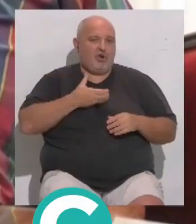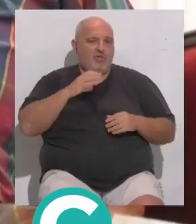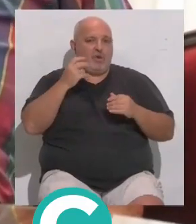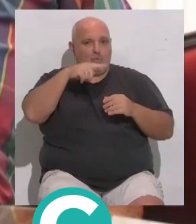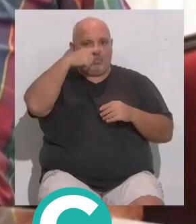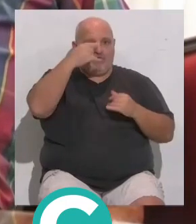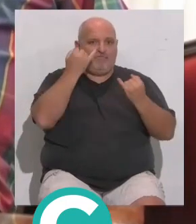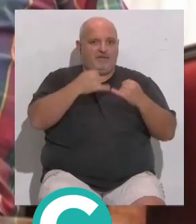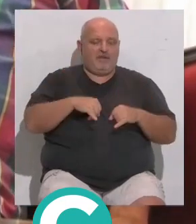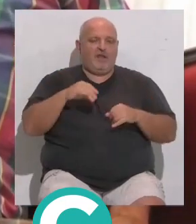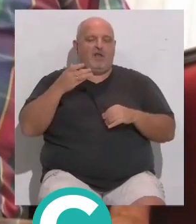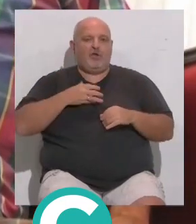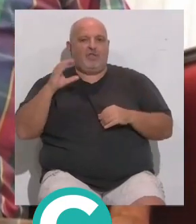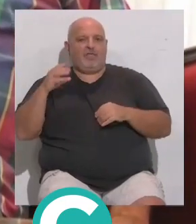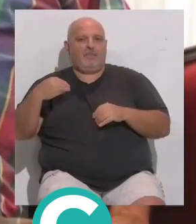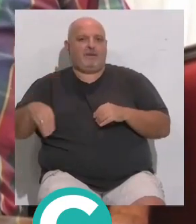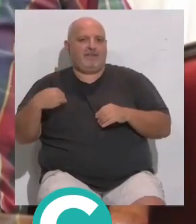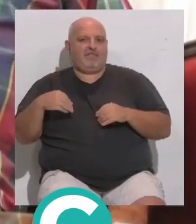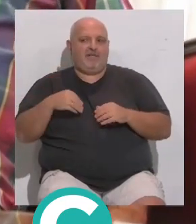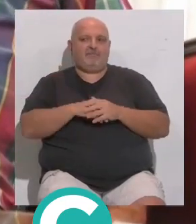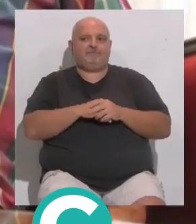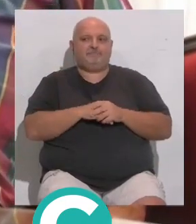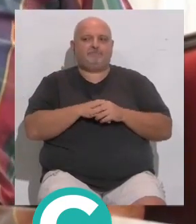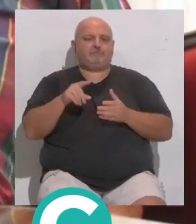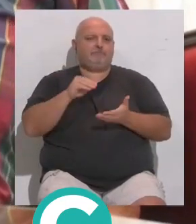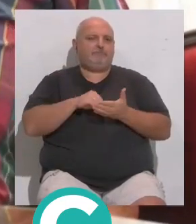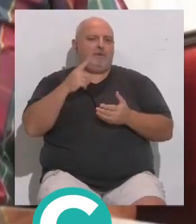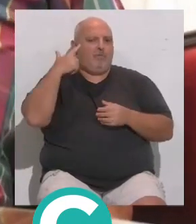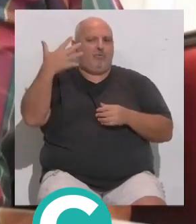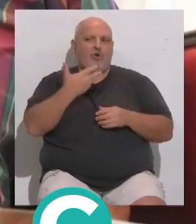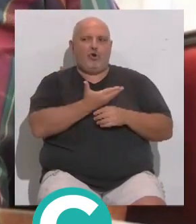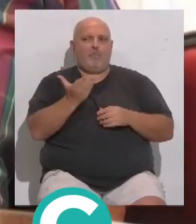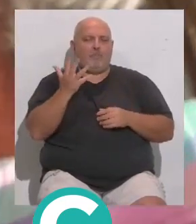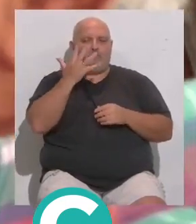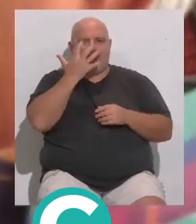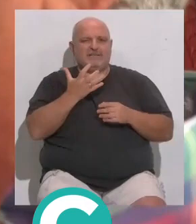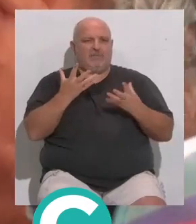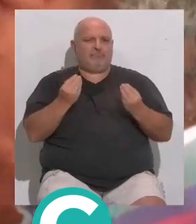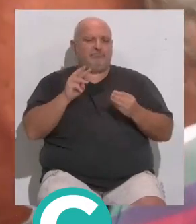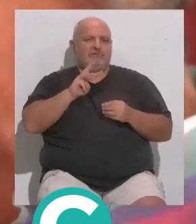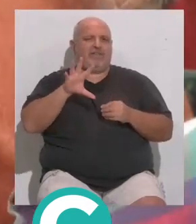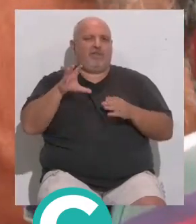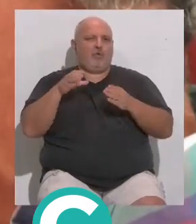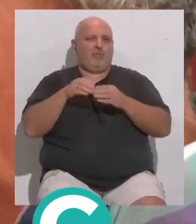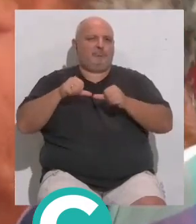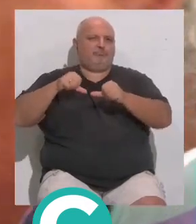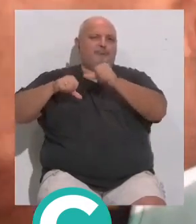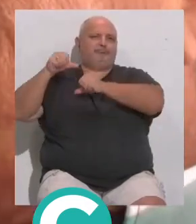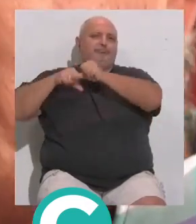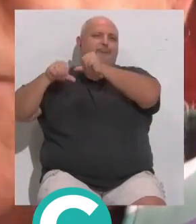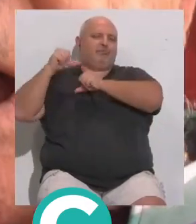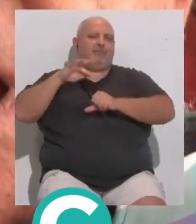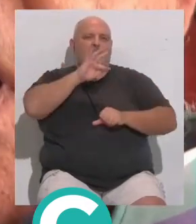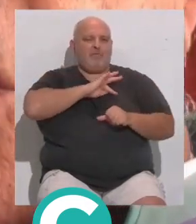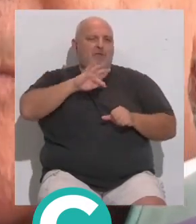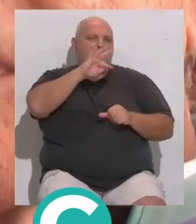de Cultura y Fiestas y el concejal de Presidencia. Autor de comparsas, con 35 agrupaciones en su historial e innumerables